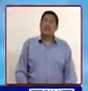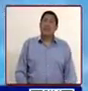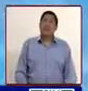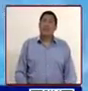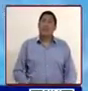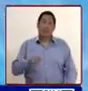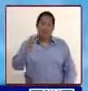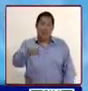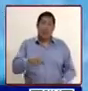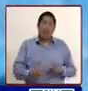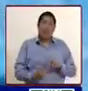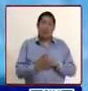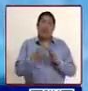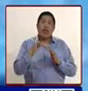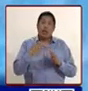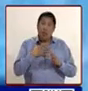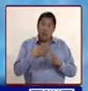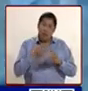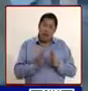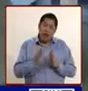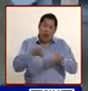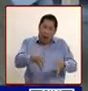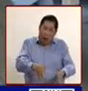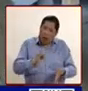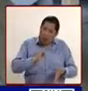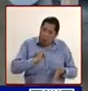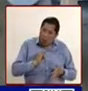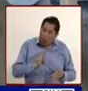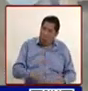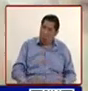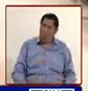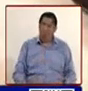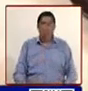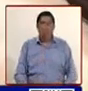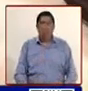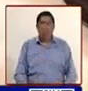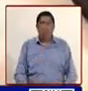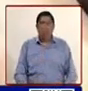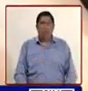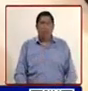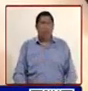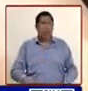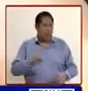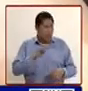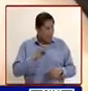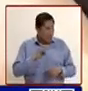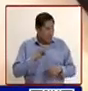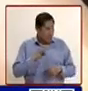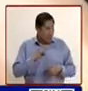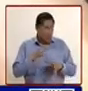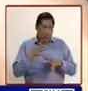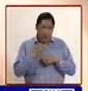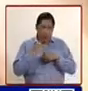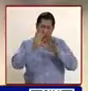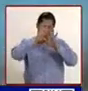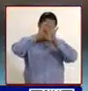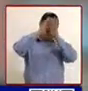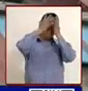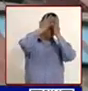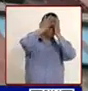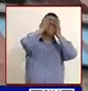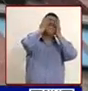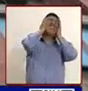Y ahí ha aparecido enterrado nomás allá. He recibido arena, dice, en mi